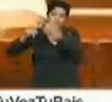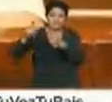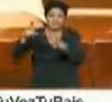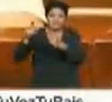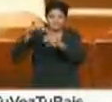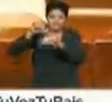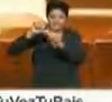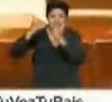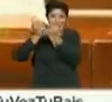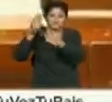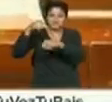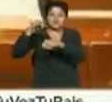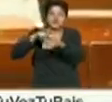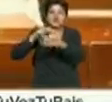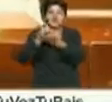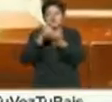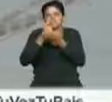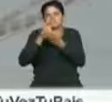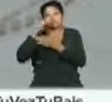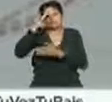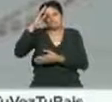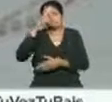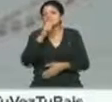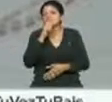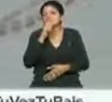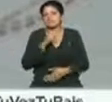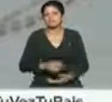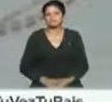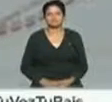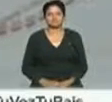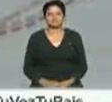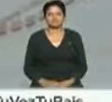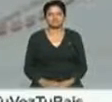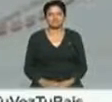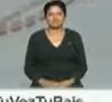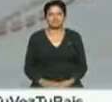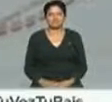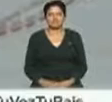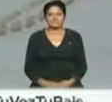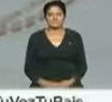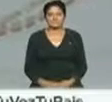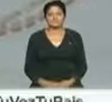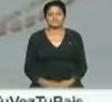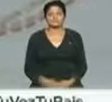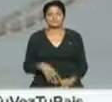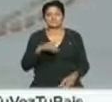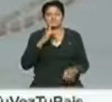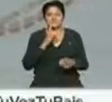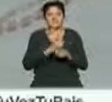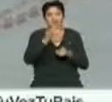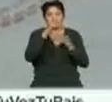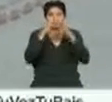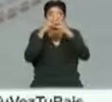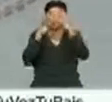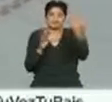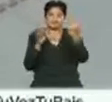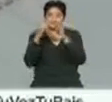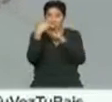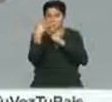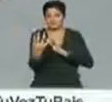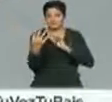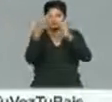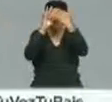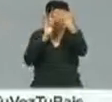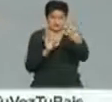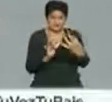de operaciones del Distrito Metropolitano de Quito. Hemos considerado que las personas que vienen a este lugar podrían realizar